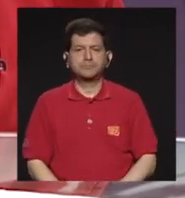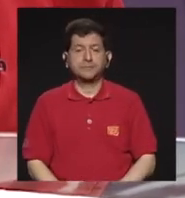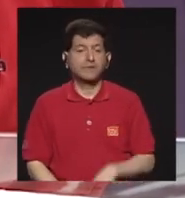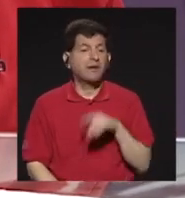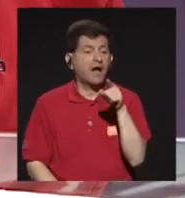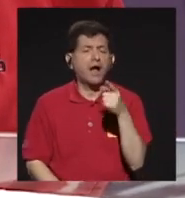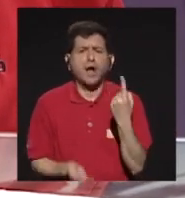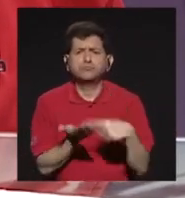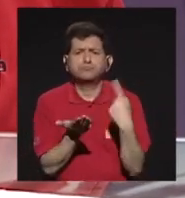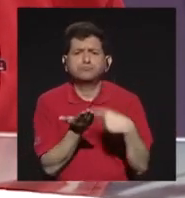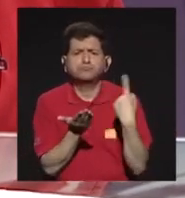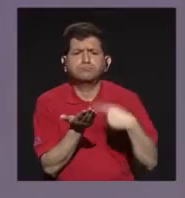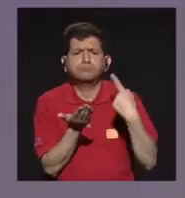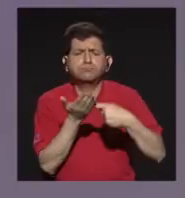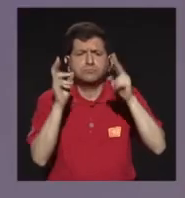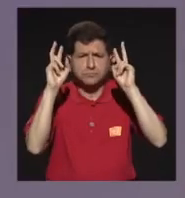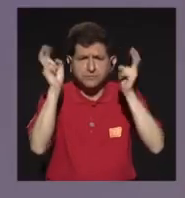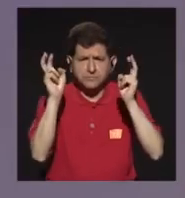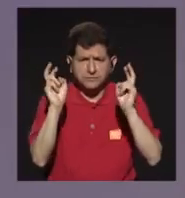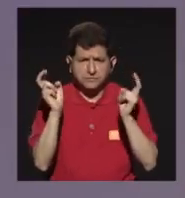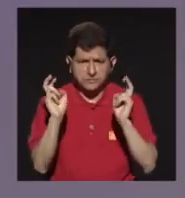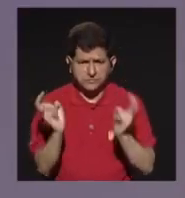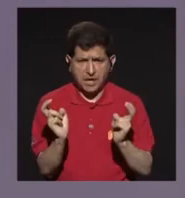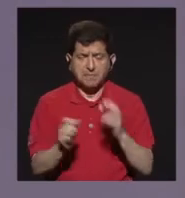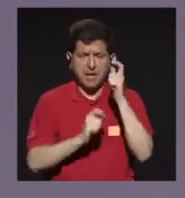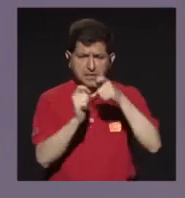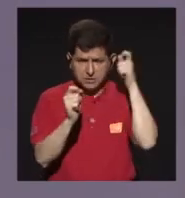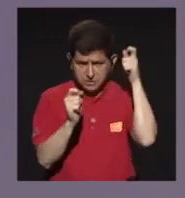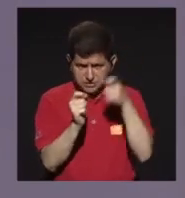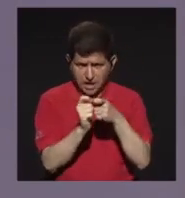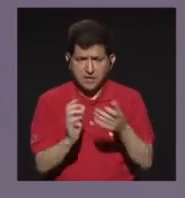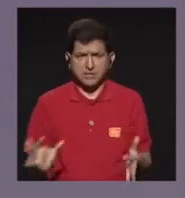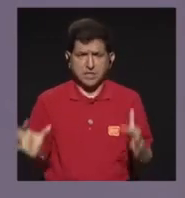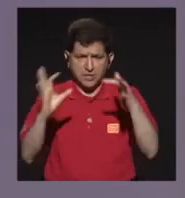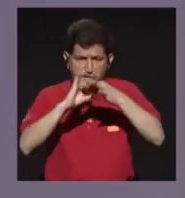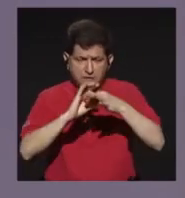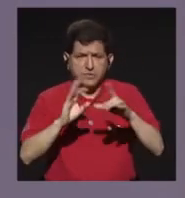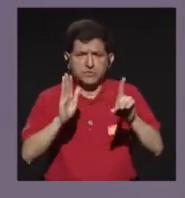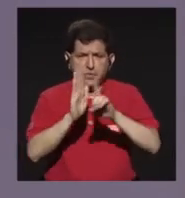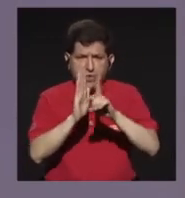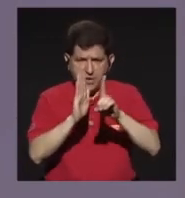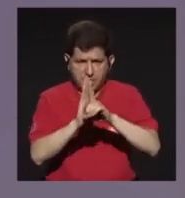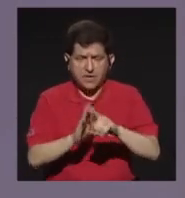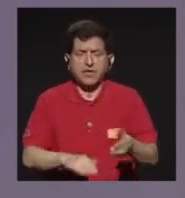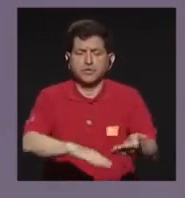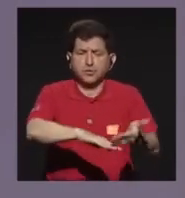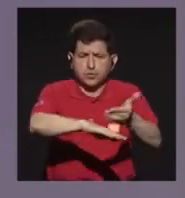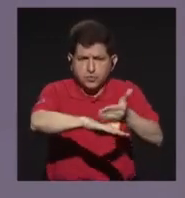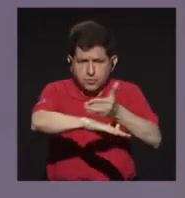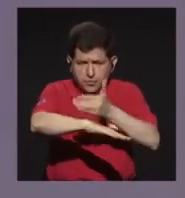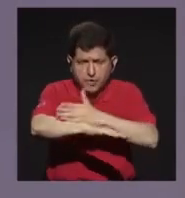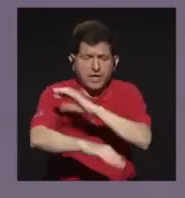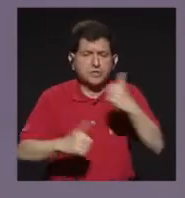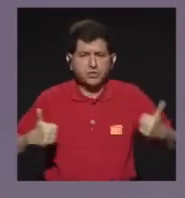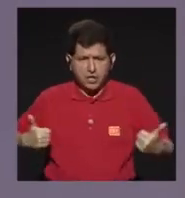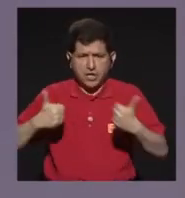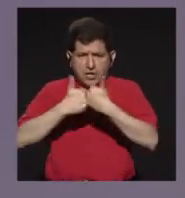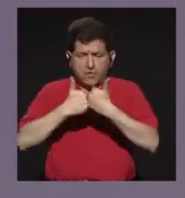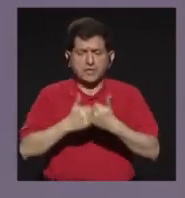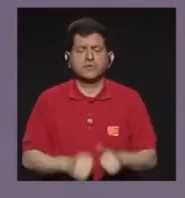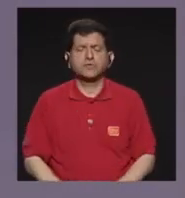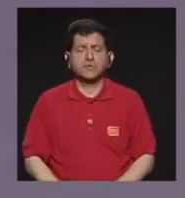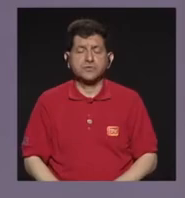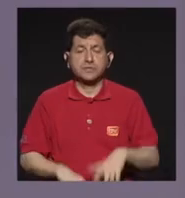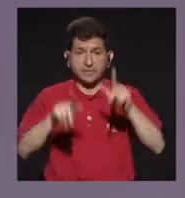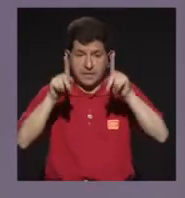donde discuten temáticas específicas en relación a los derechos, a los avances y los desafíos en relación a los derechos de las